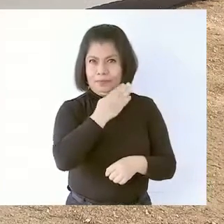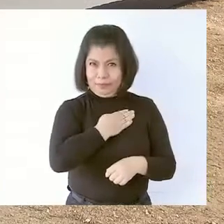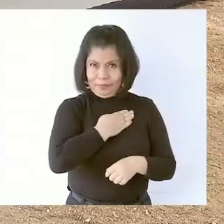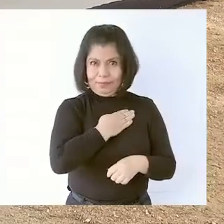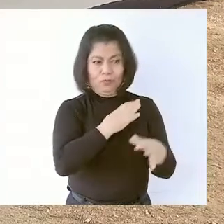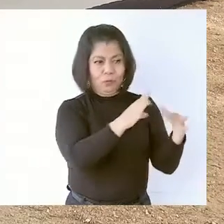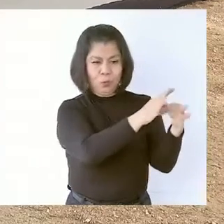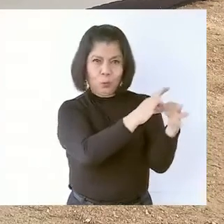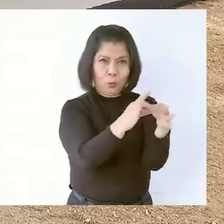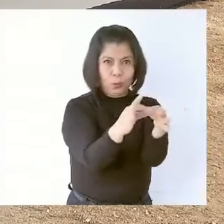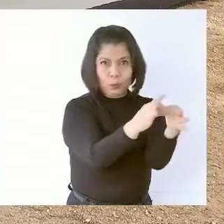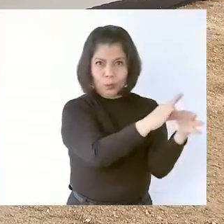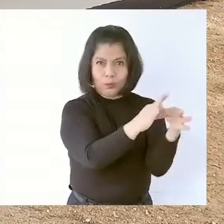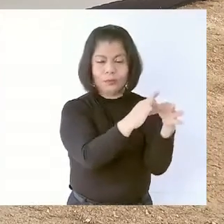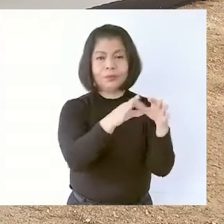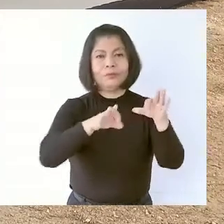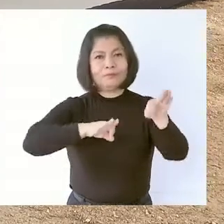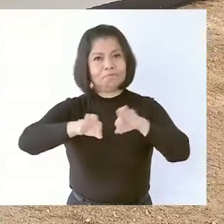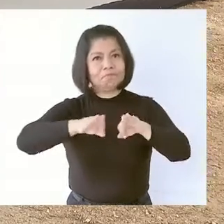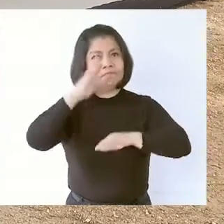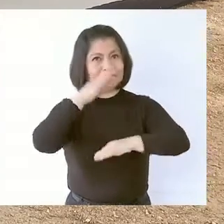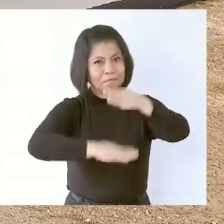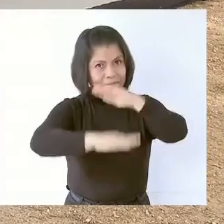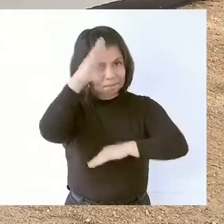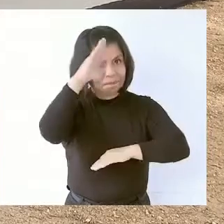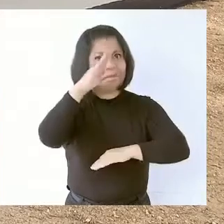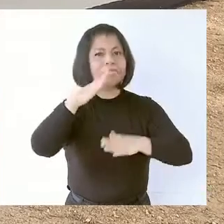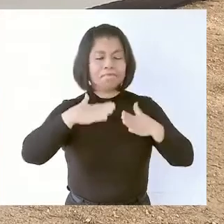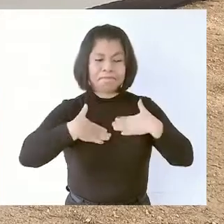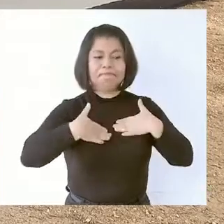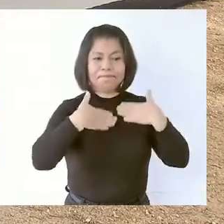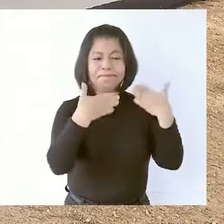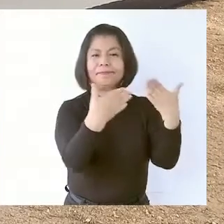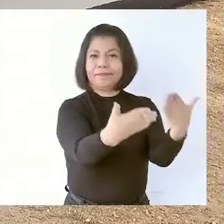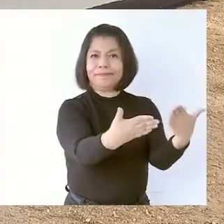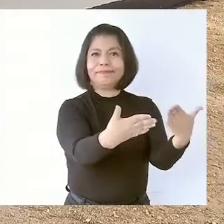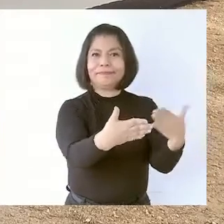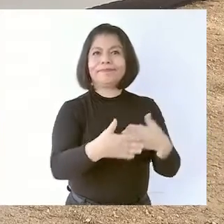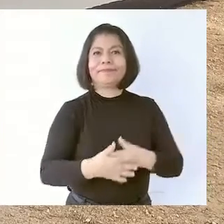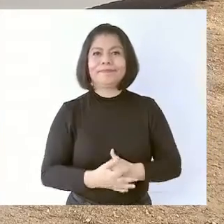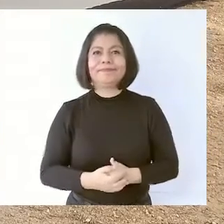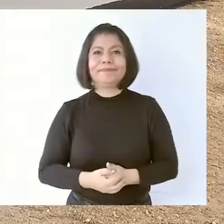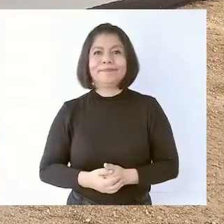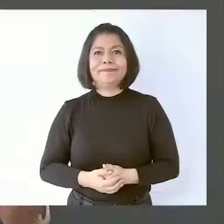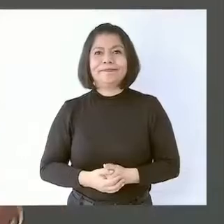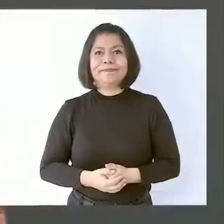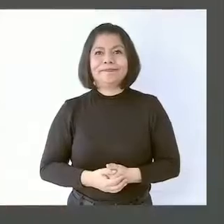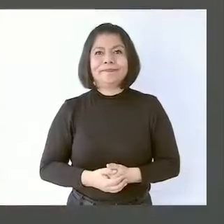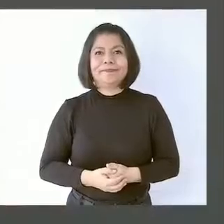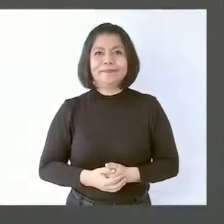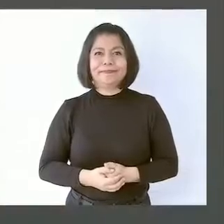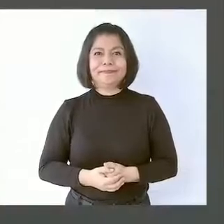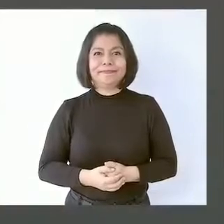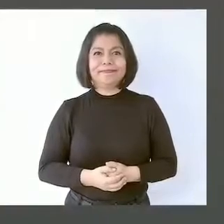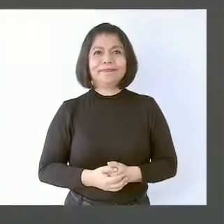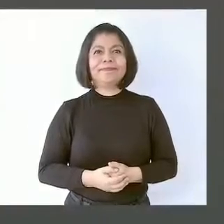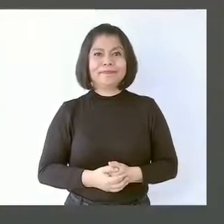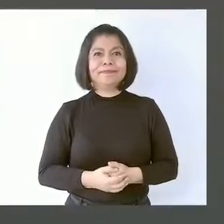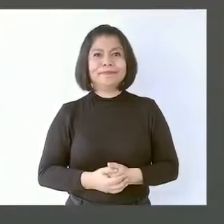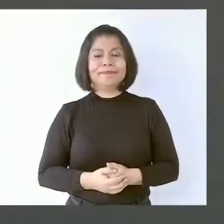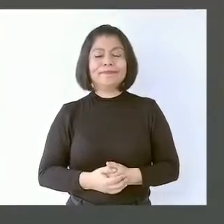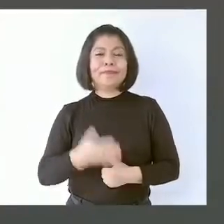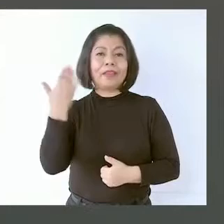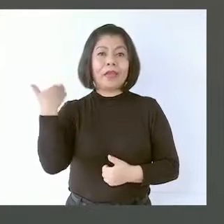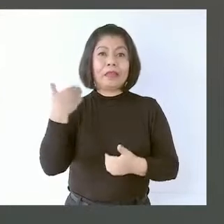Están ya empezando a trabajar con el